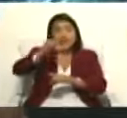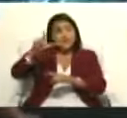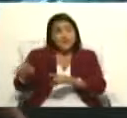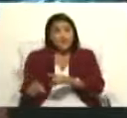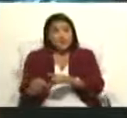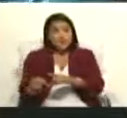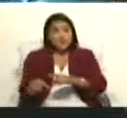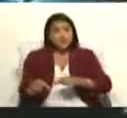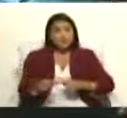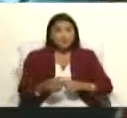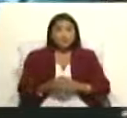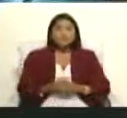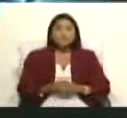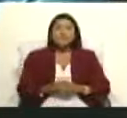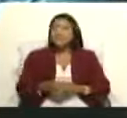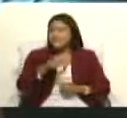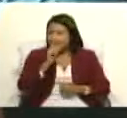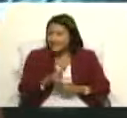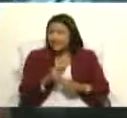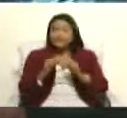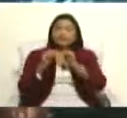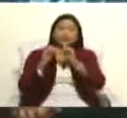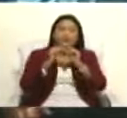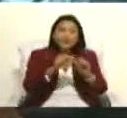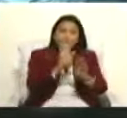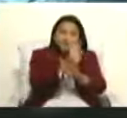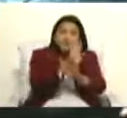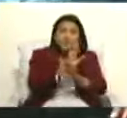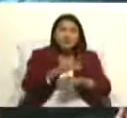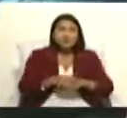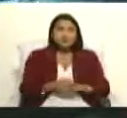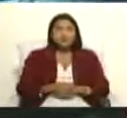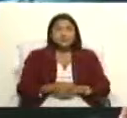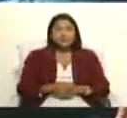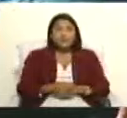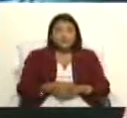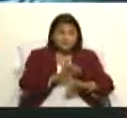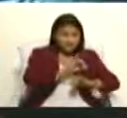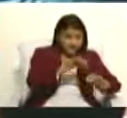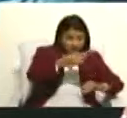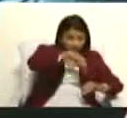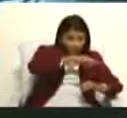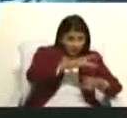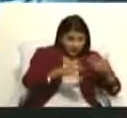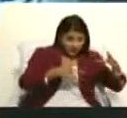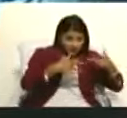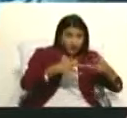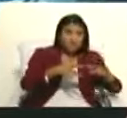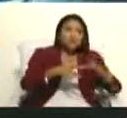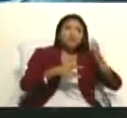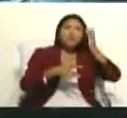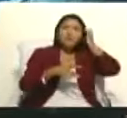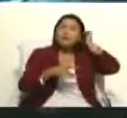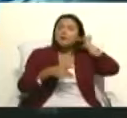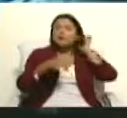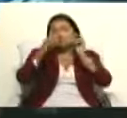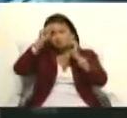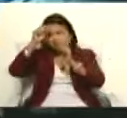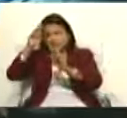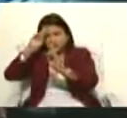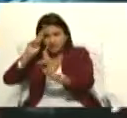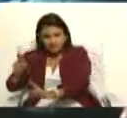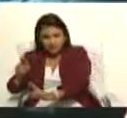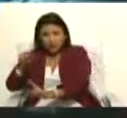esquivo tiene que perdurar más allá el esquivo el mínimo respeto cada quien profesa una fe religiosa se